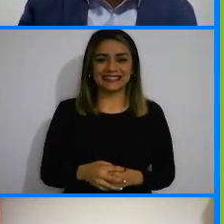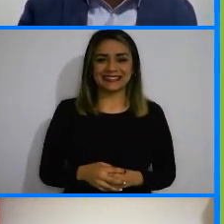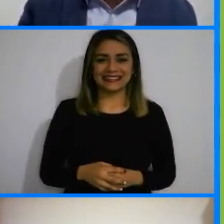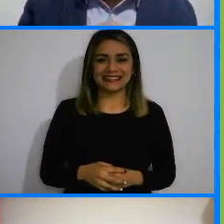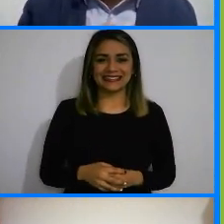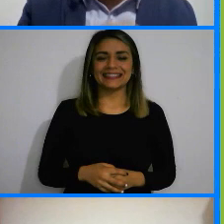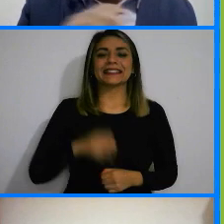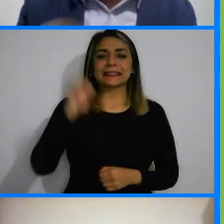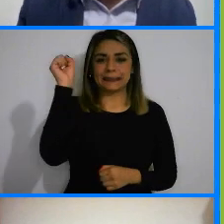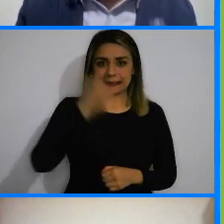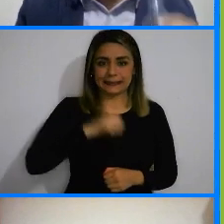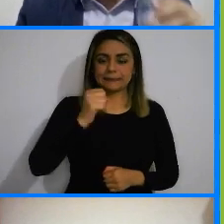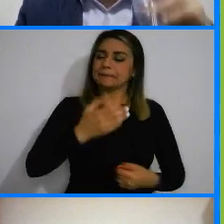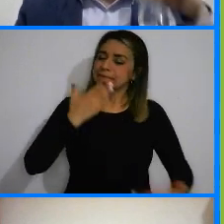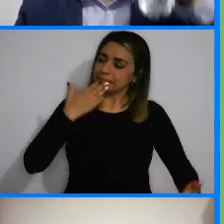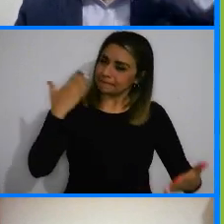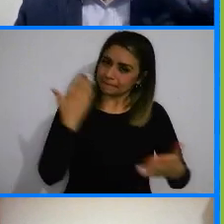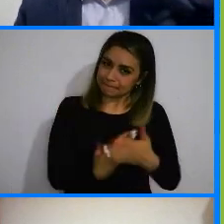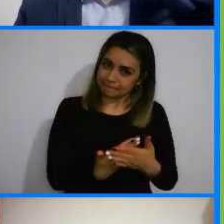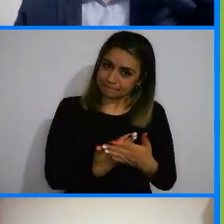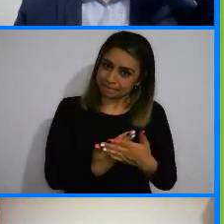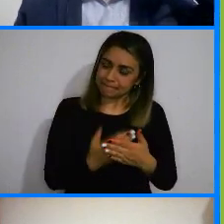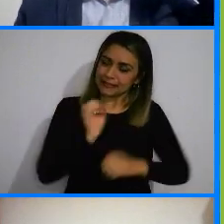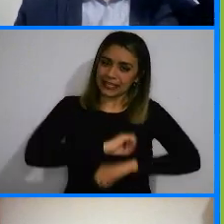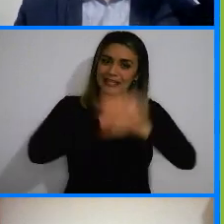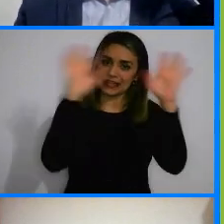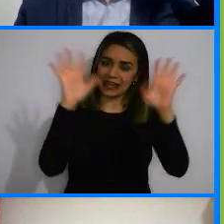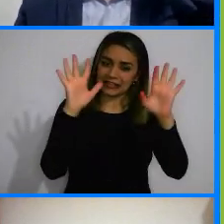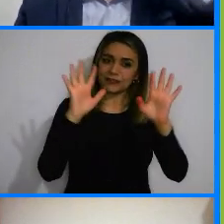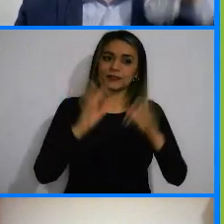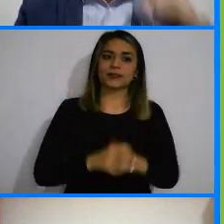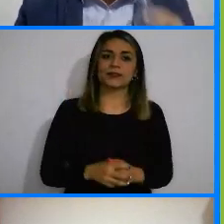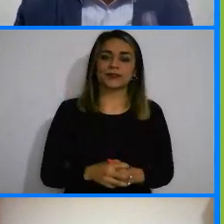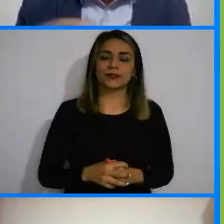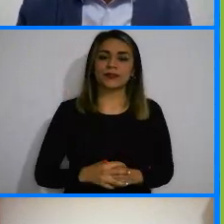Sí, señor. Muchísimas gracias por aclarar las preguntas.